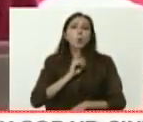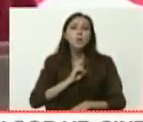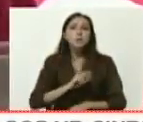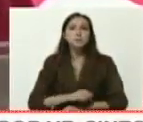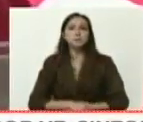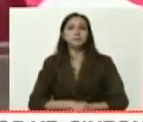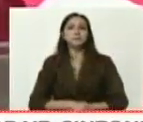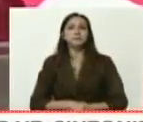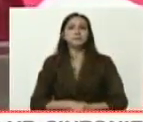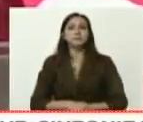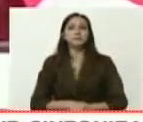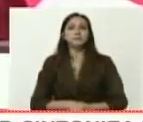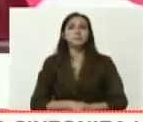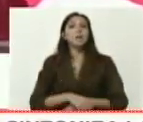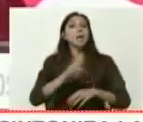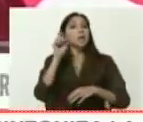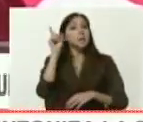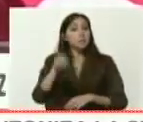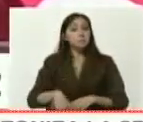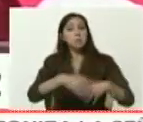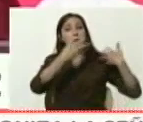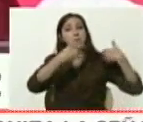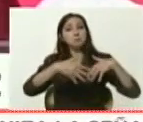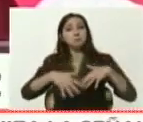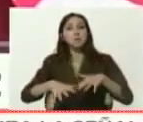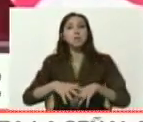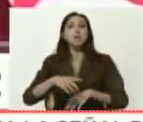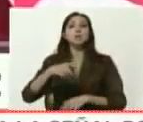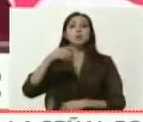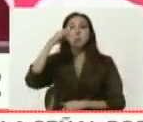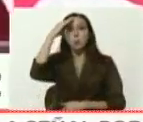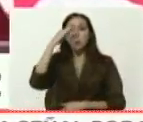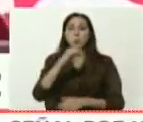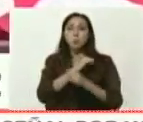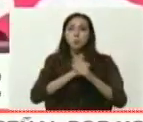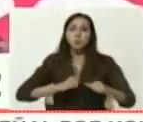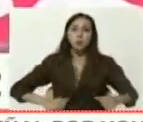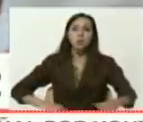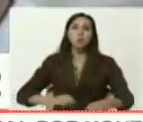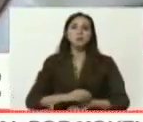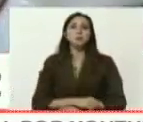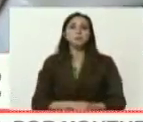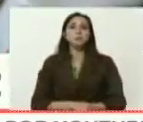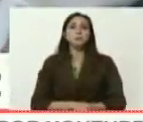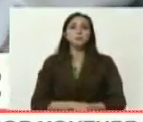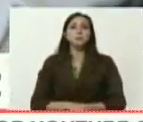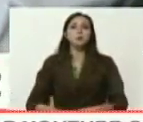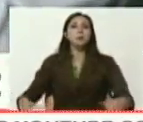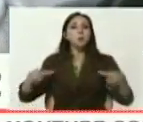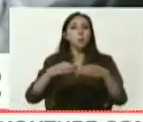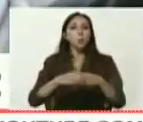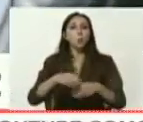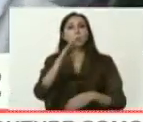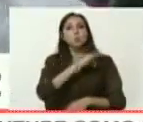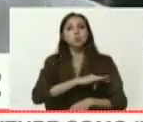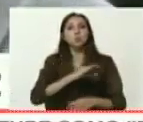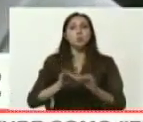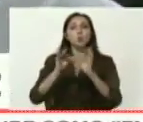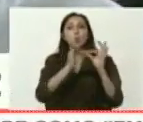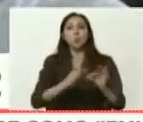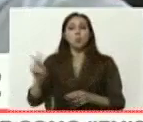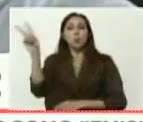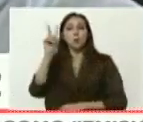no, el ejército bolivariano, que era superior. El Partido Socialista Unido de Venezuela tiene en los tiempos actuales